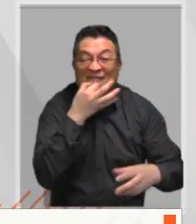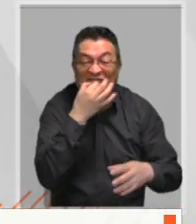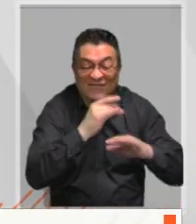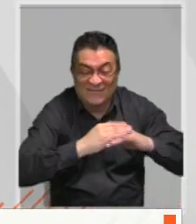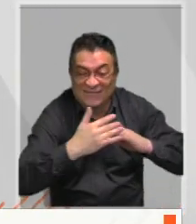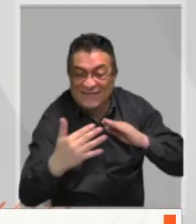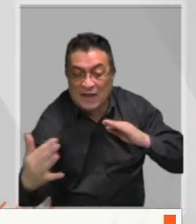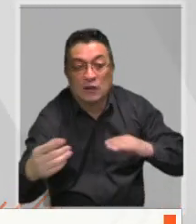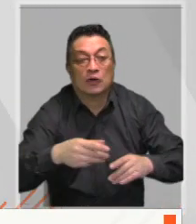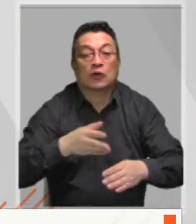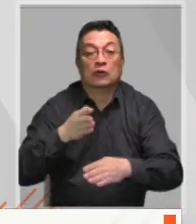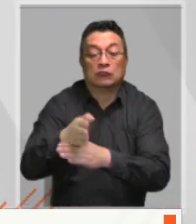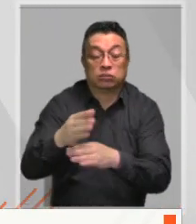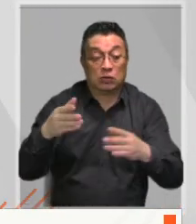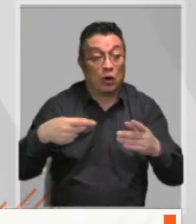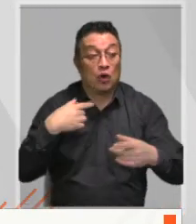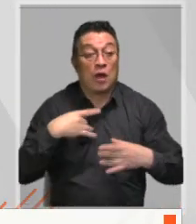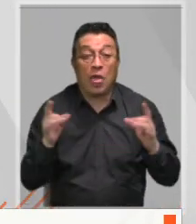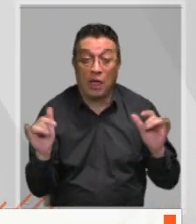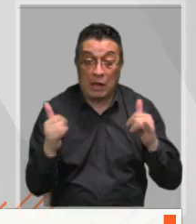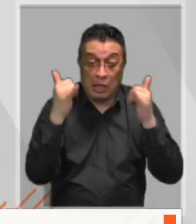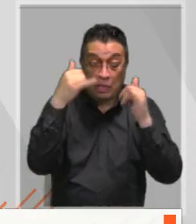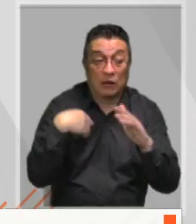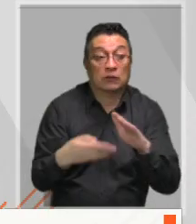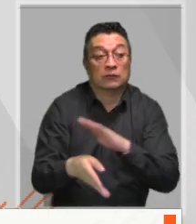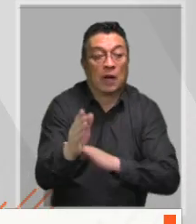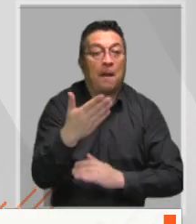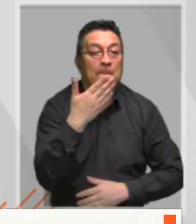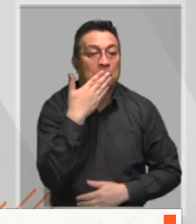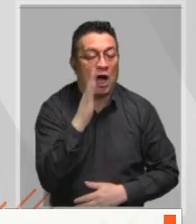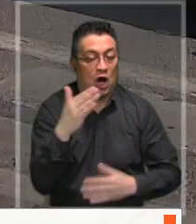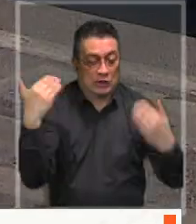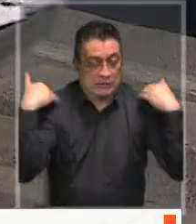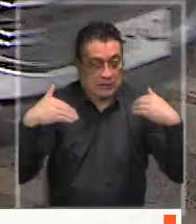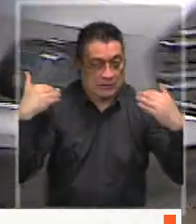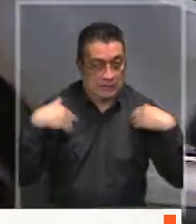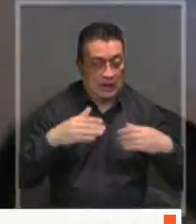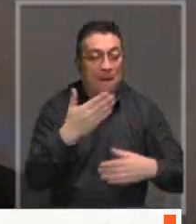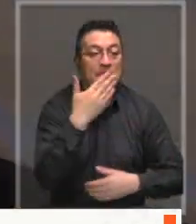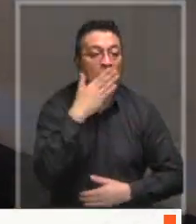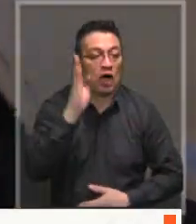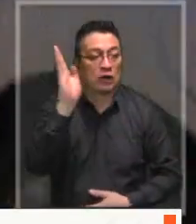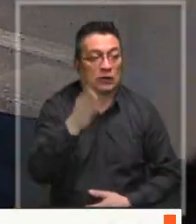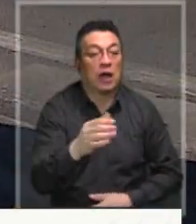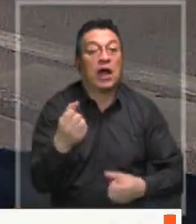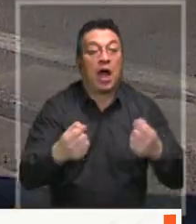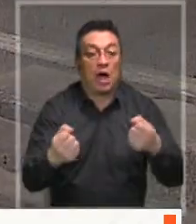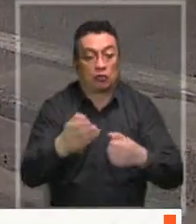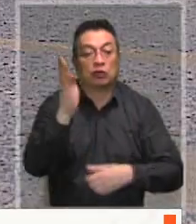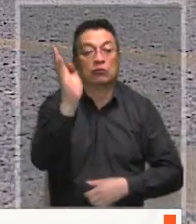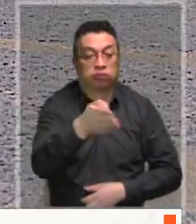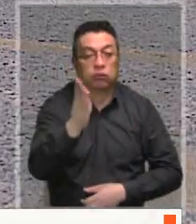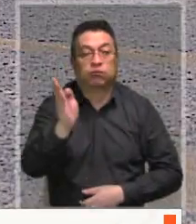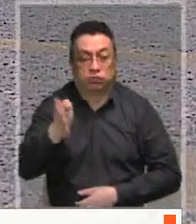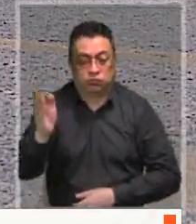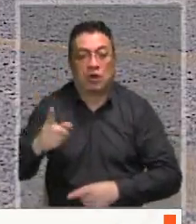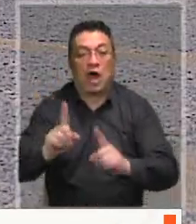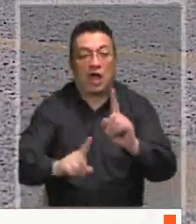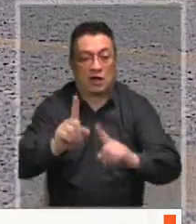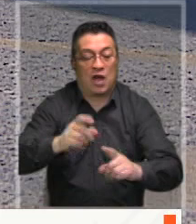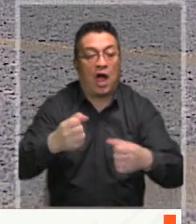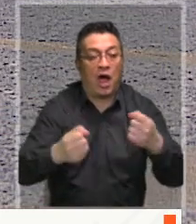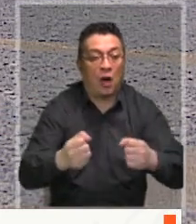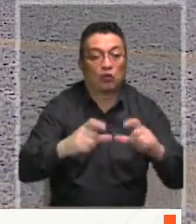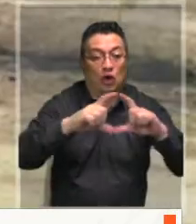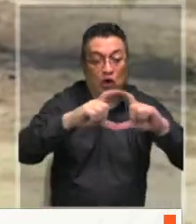personas que salen a recrearse, se sugirió suspender las actividades físicas y hubo restricción vehicular para distintos vehículos con